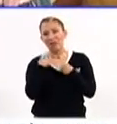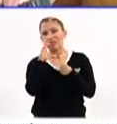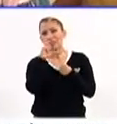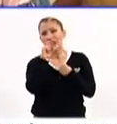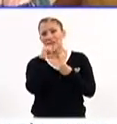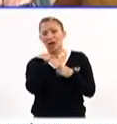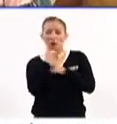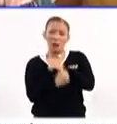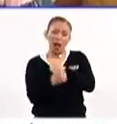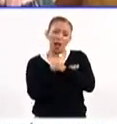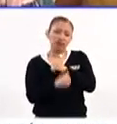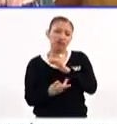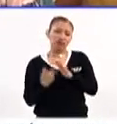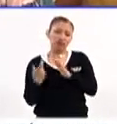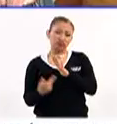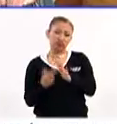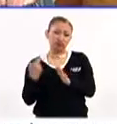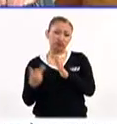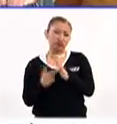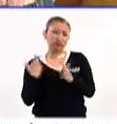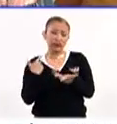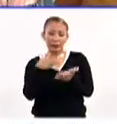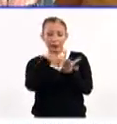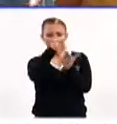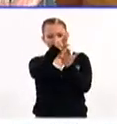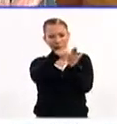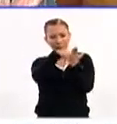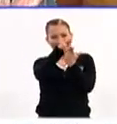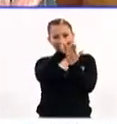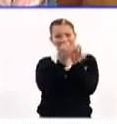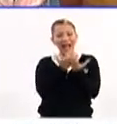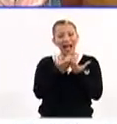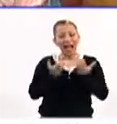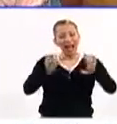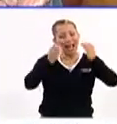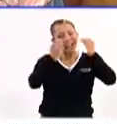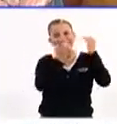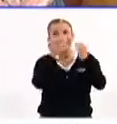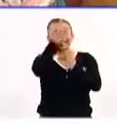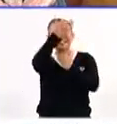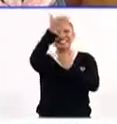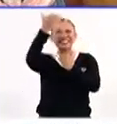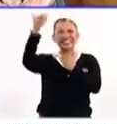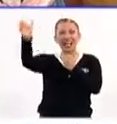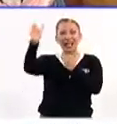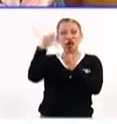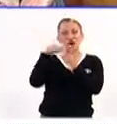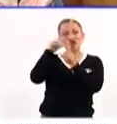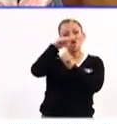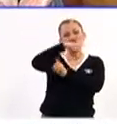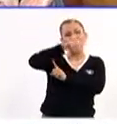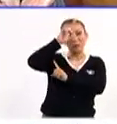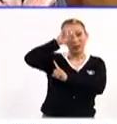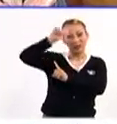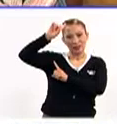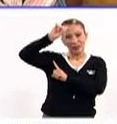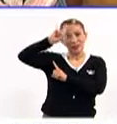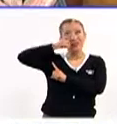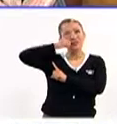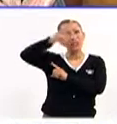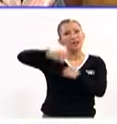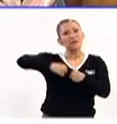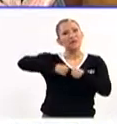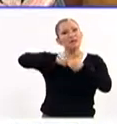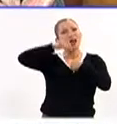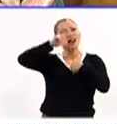30 operaciones y pinta estas sandías, ¿no? Con un cielo muy influencia de Madrid y dice,